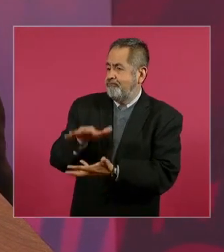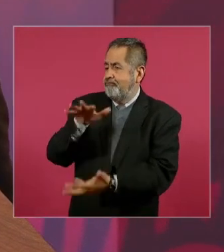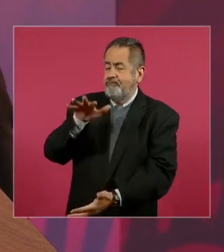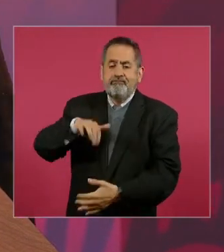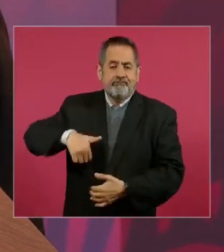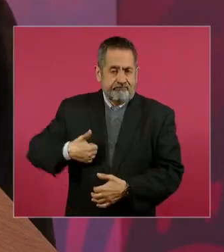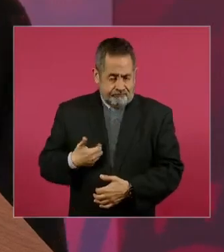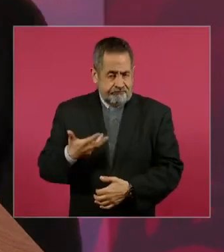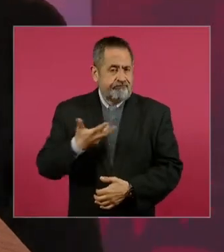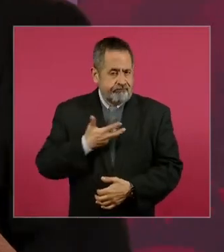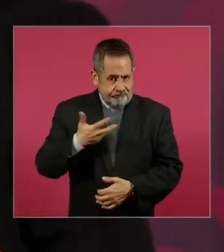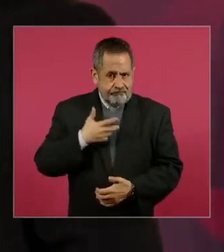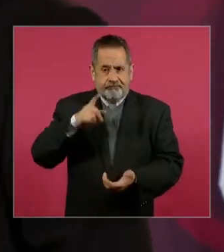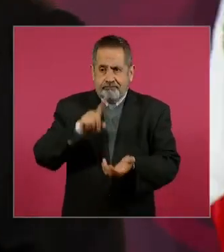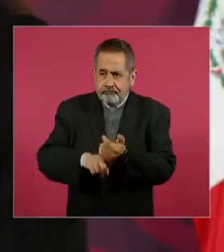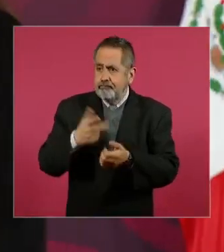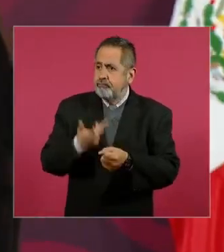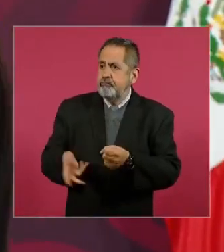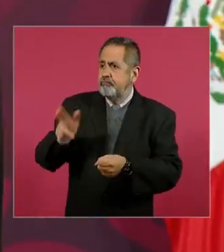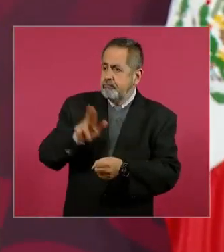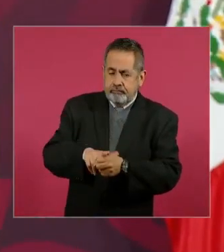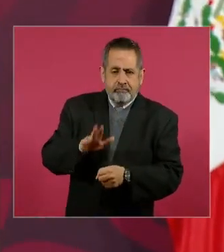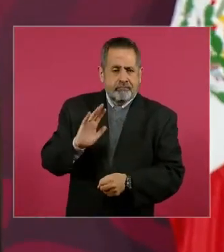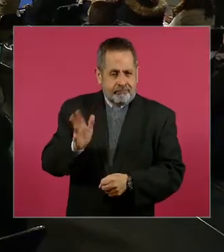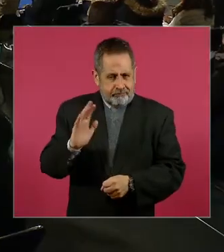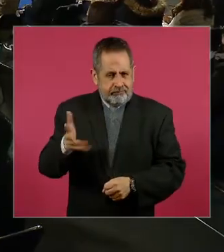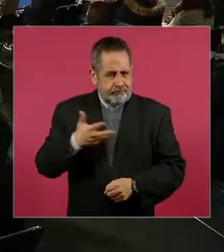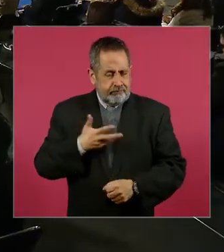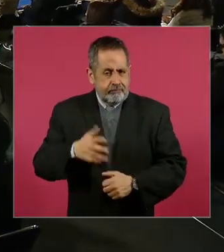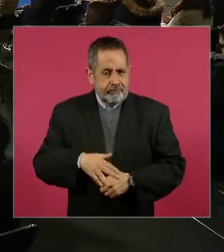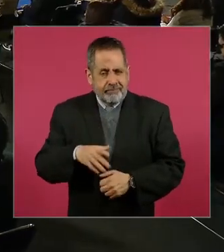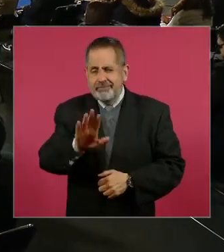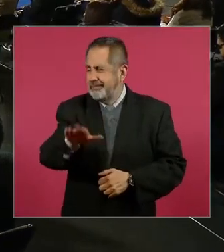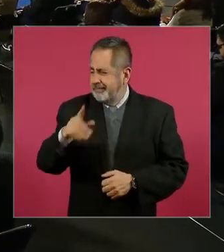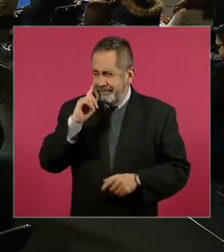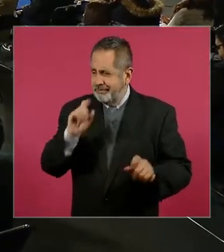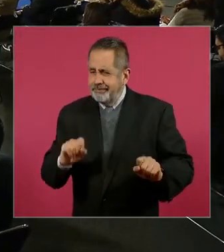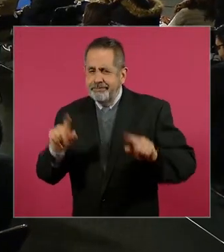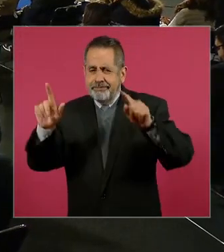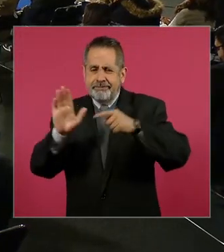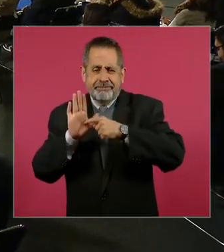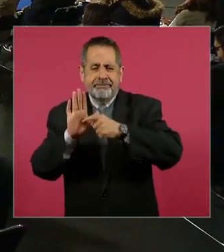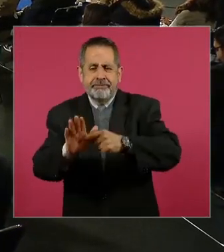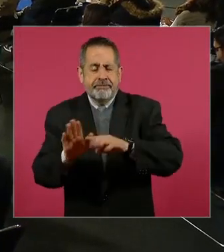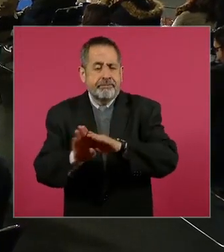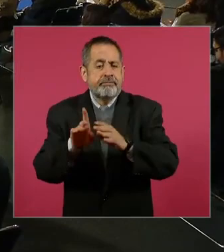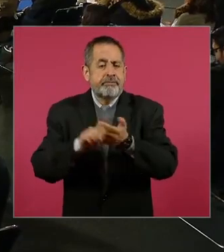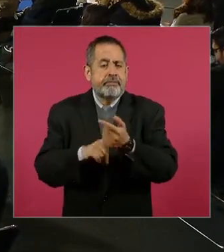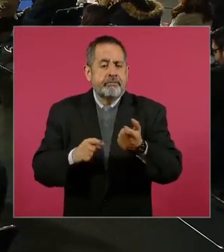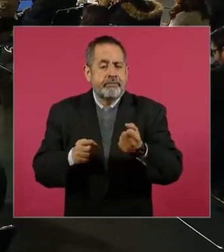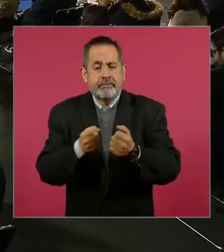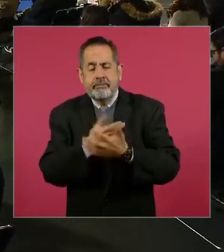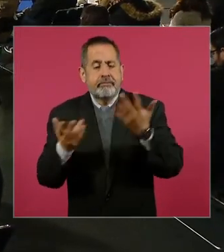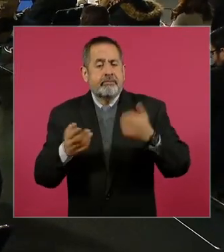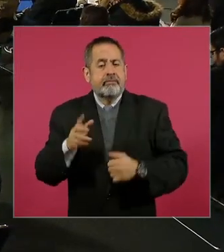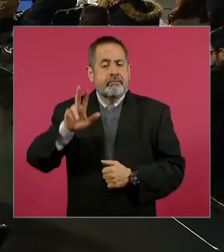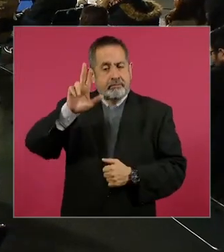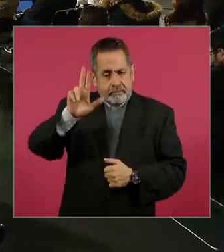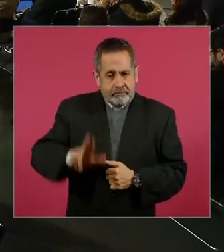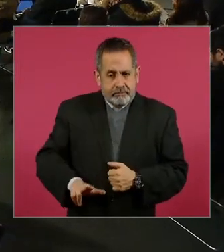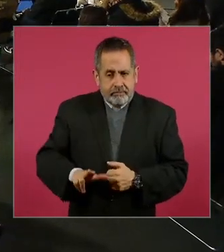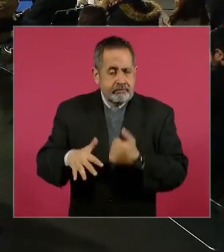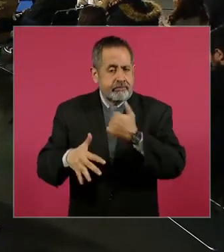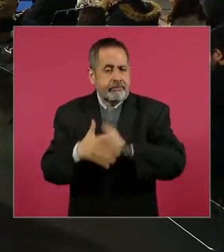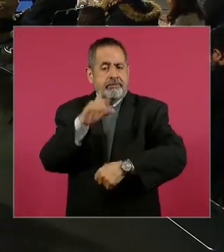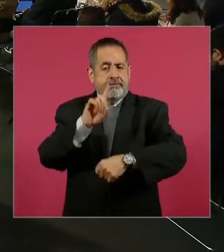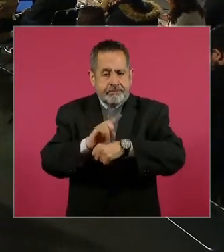en hospitales. Aquí vemos, a ver si pones la lámina, todos los martes, cada 15